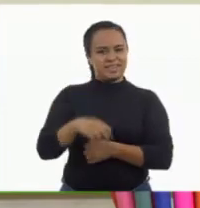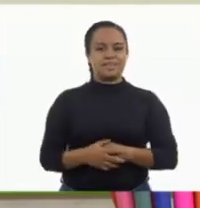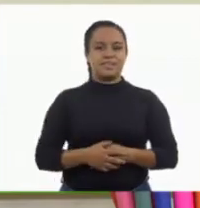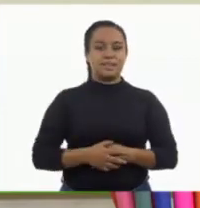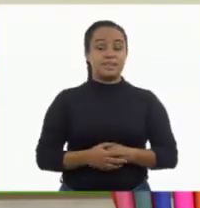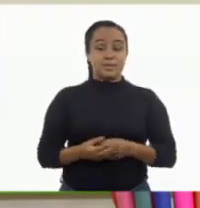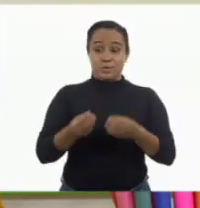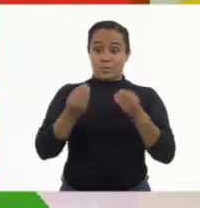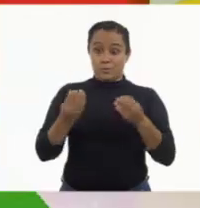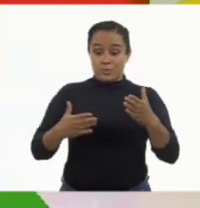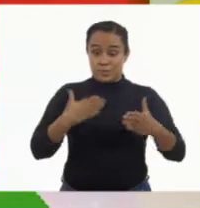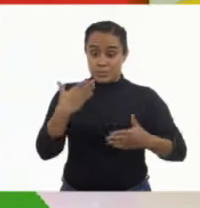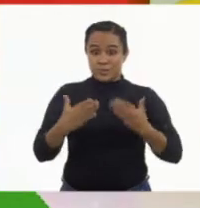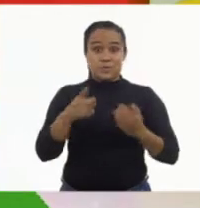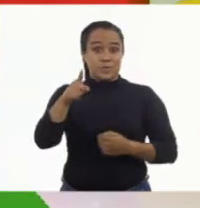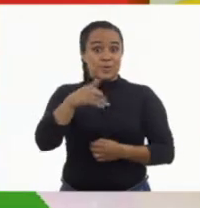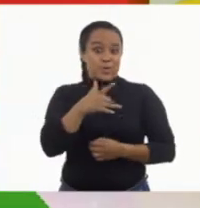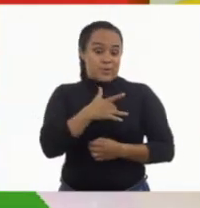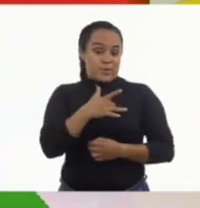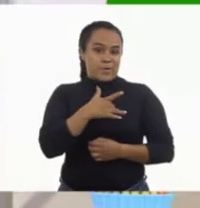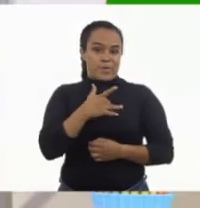Hay muchas alegrías en el corazón. Sí.